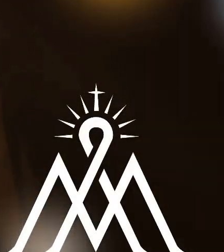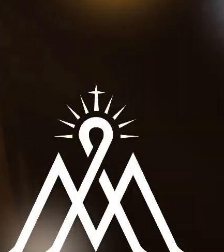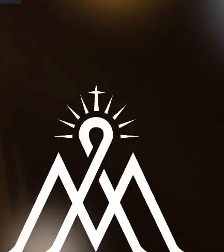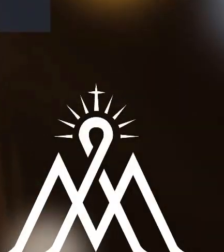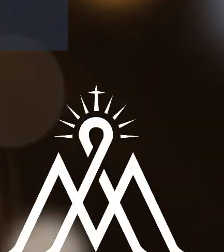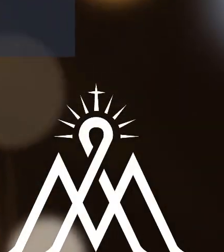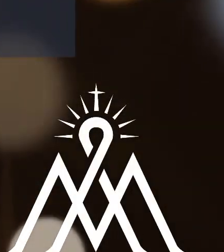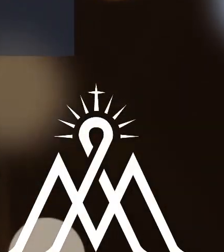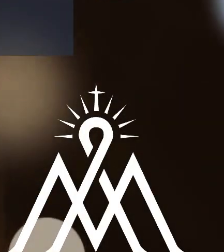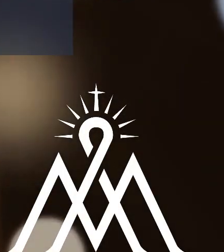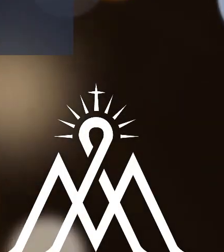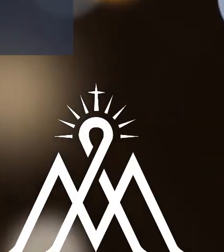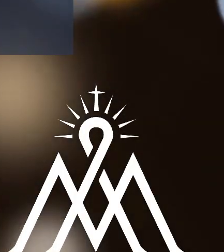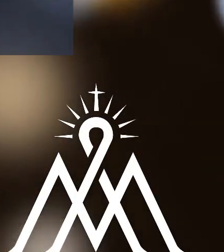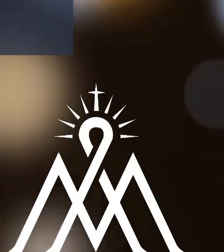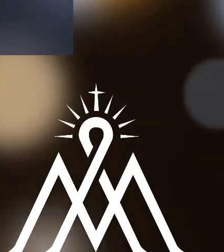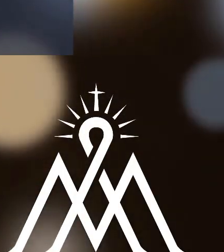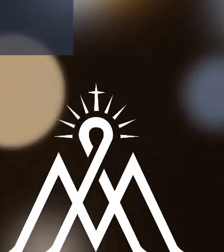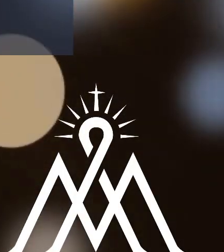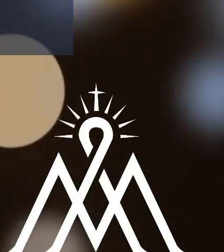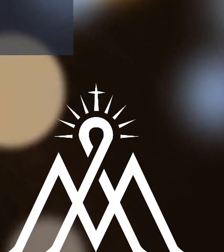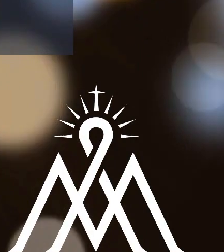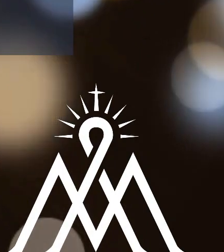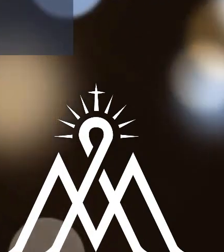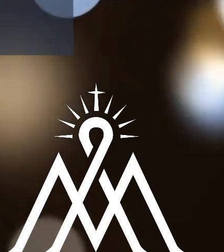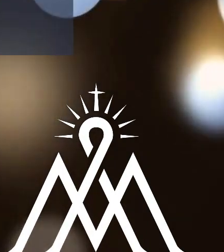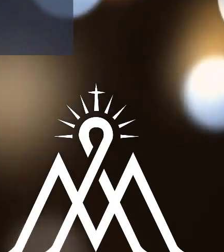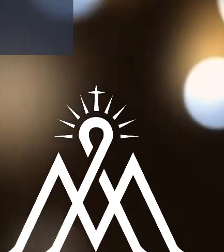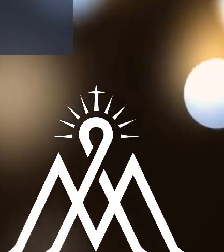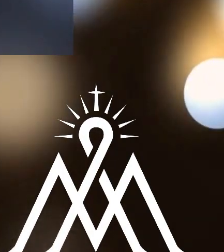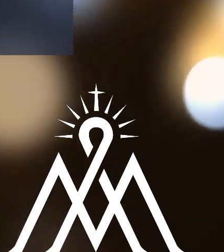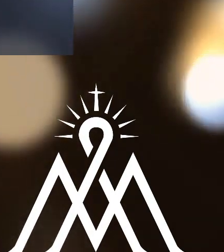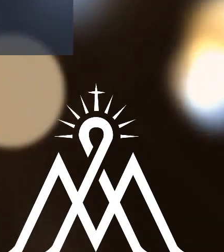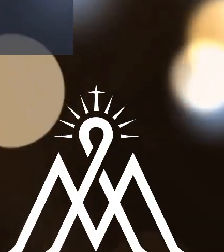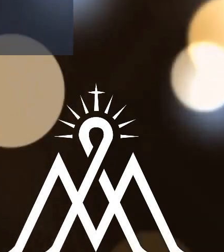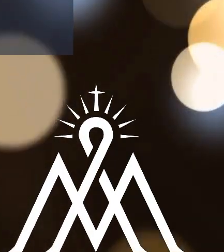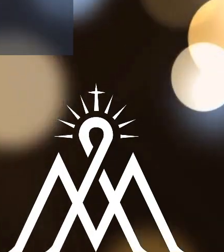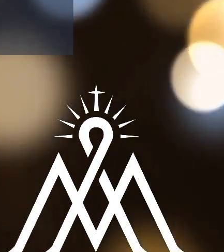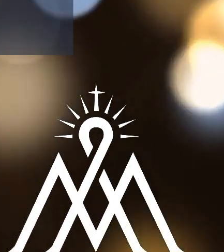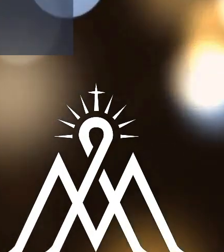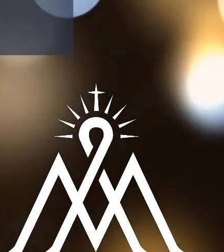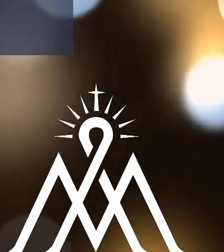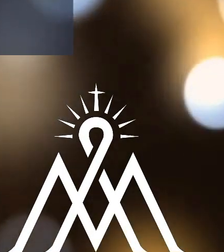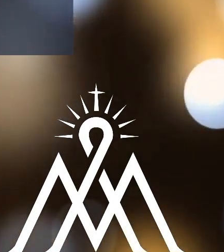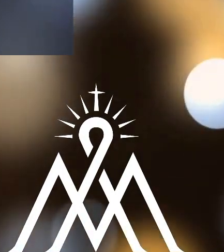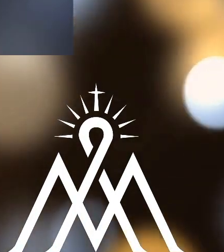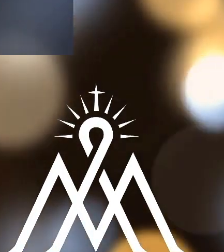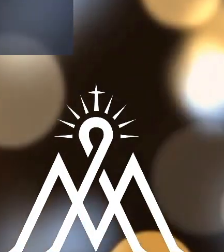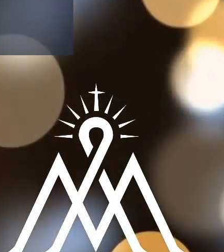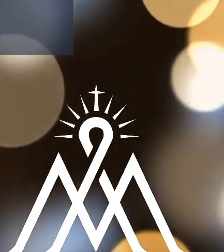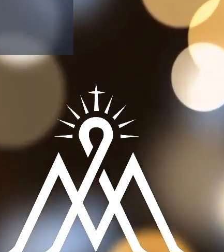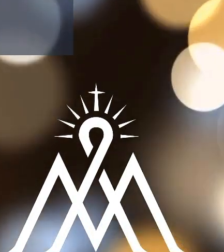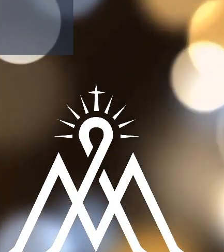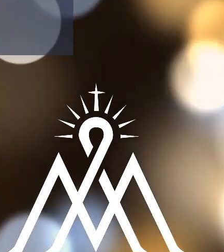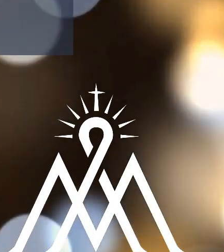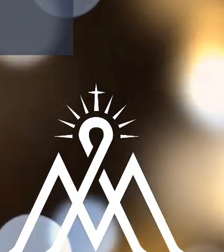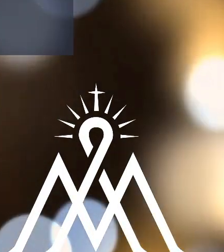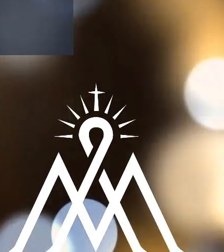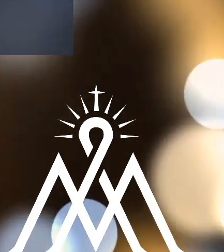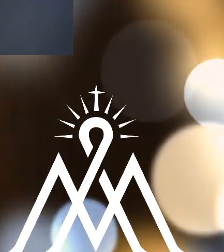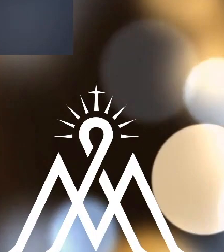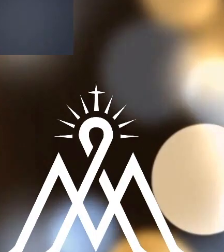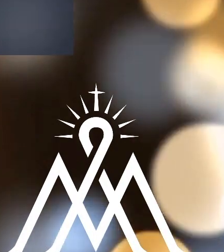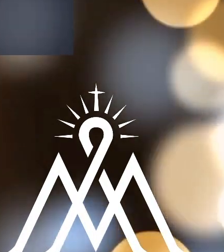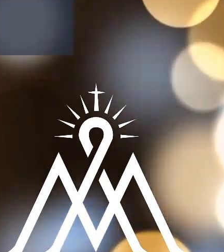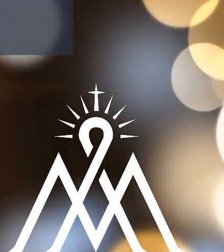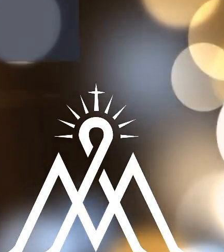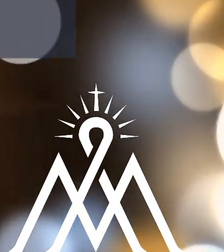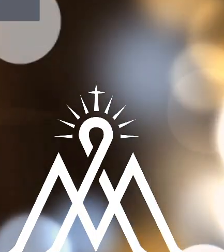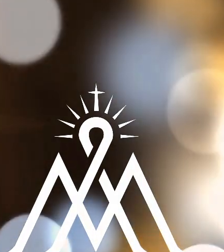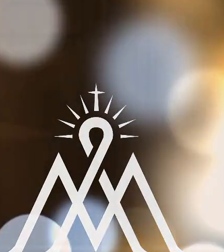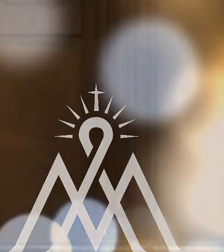.6